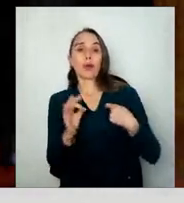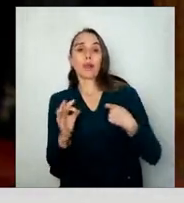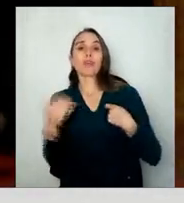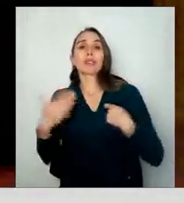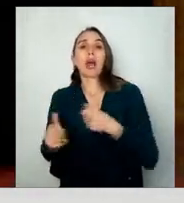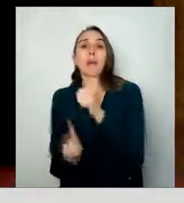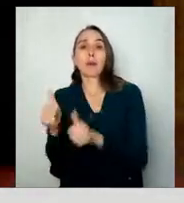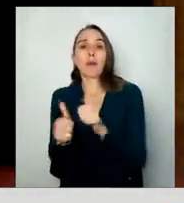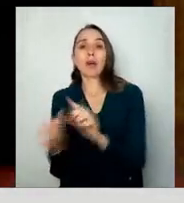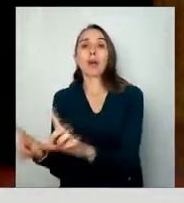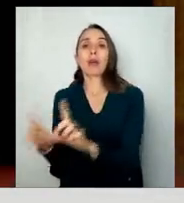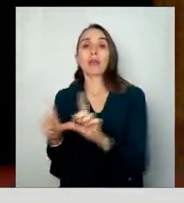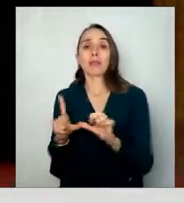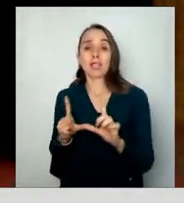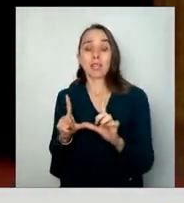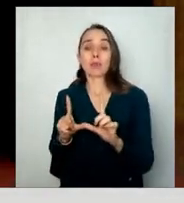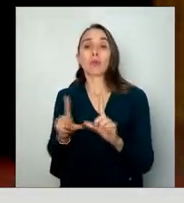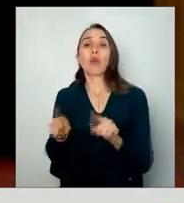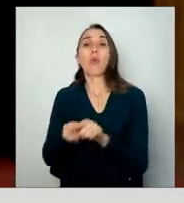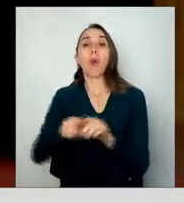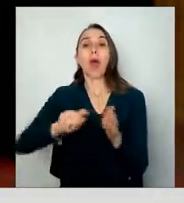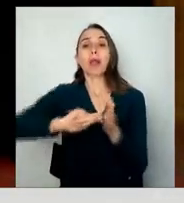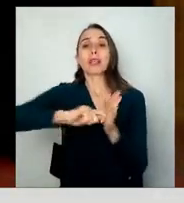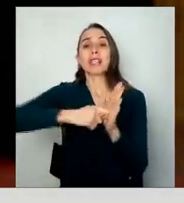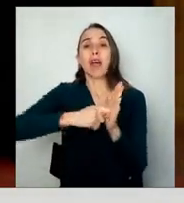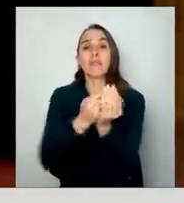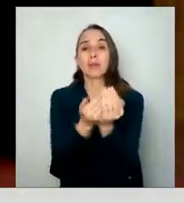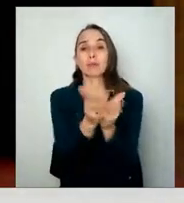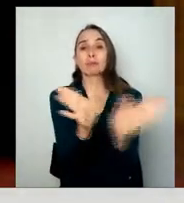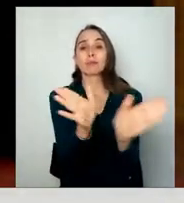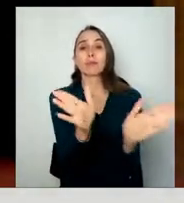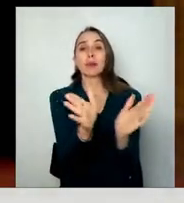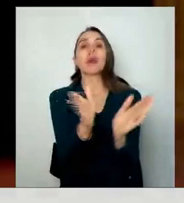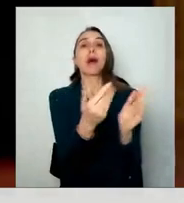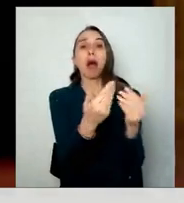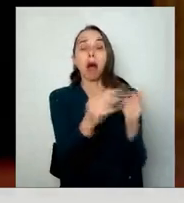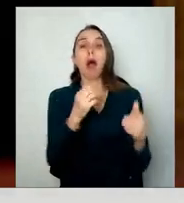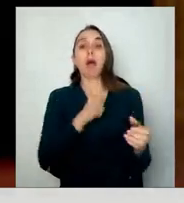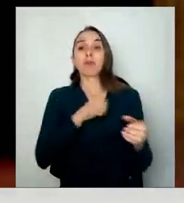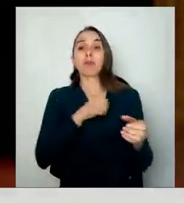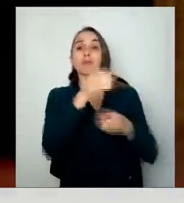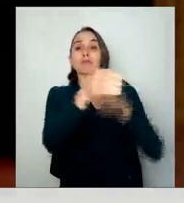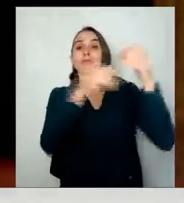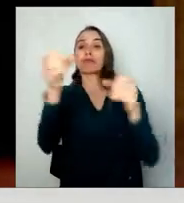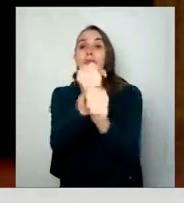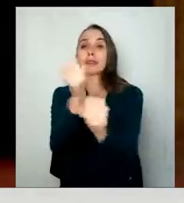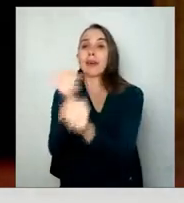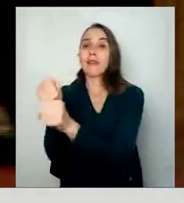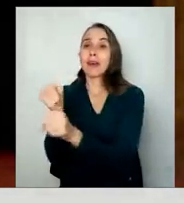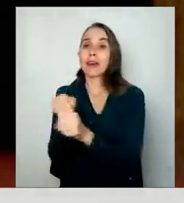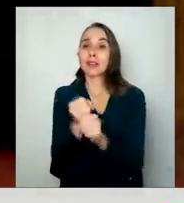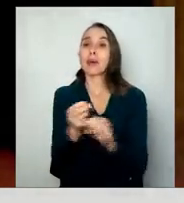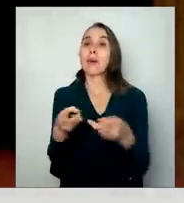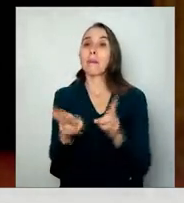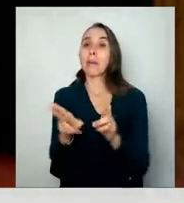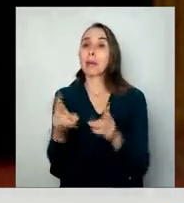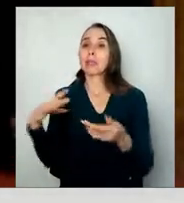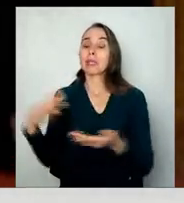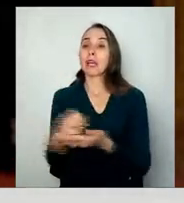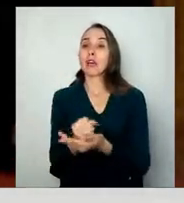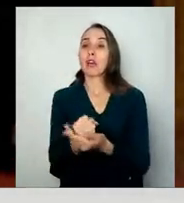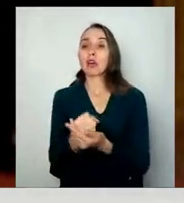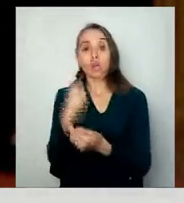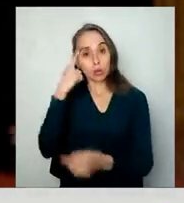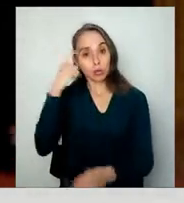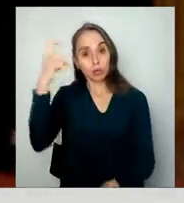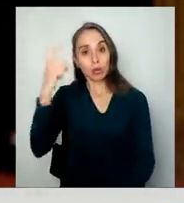será la llave que les abrirá muchas puertas en el mundo laboral y a la vez les permitirá conseguir sus sueños y Su futuro